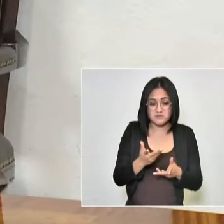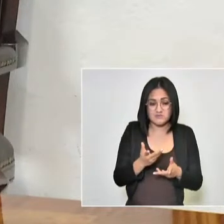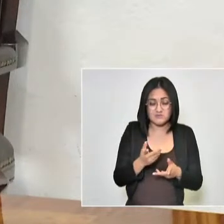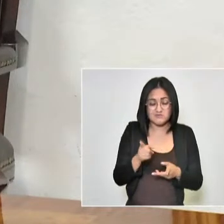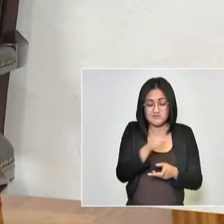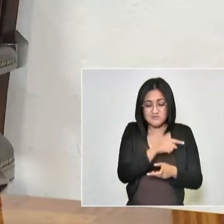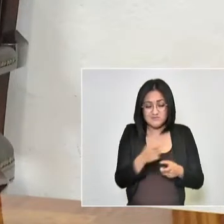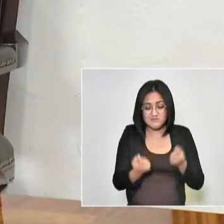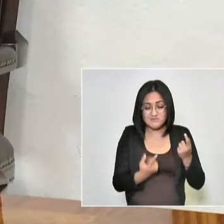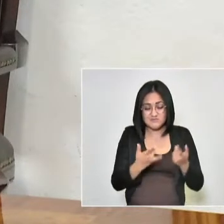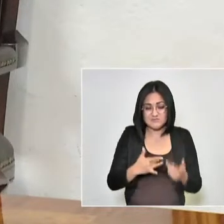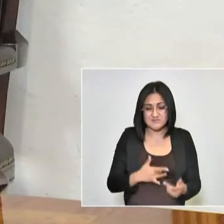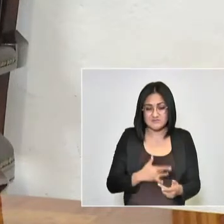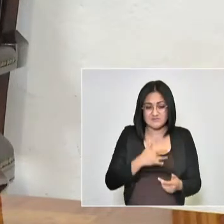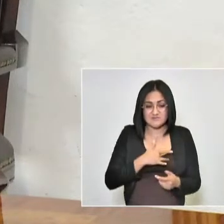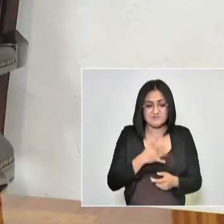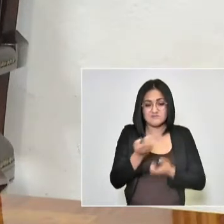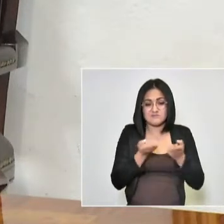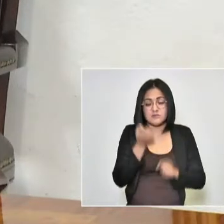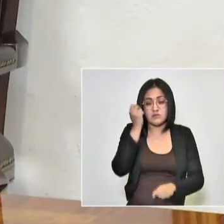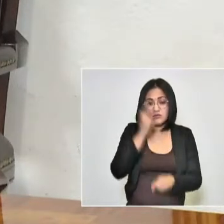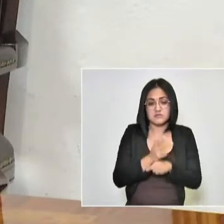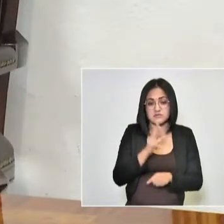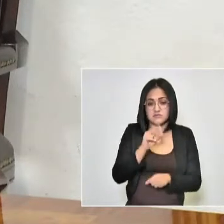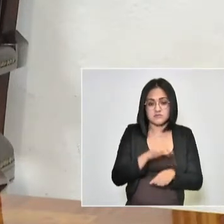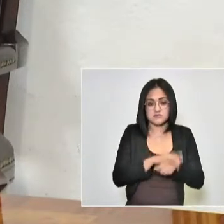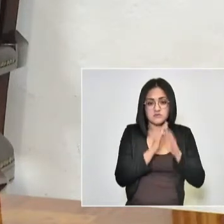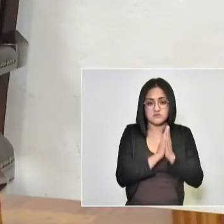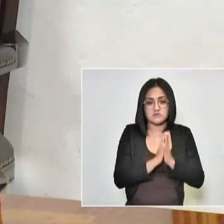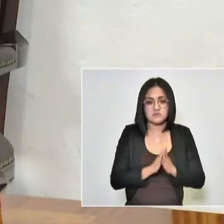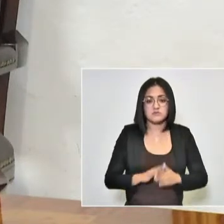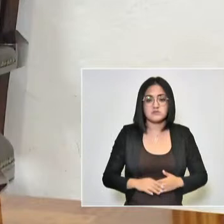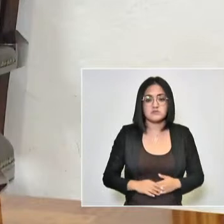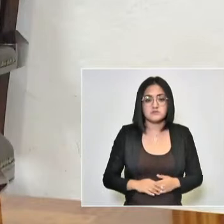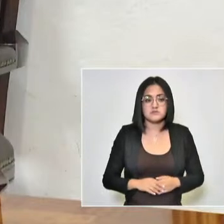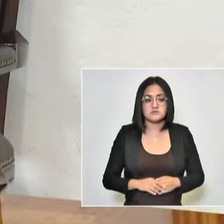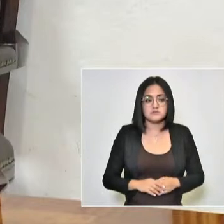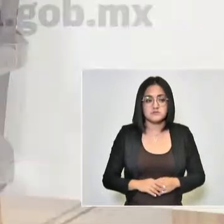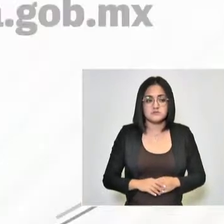calidad del aire, se recomienda no hacer ejercicio muy temprano.